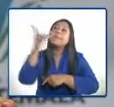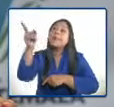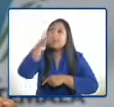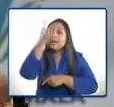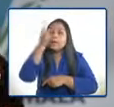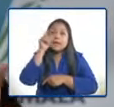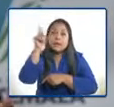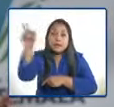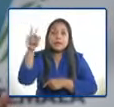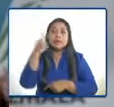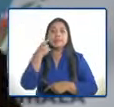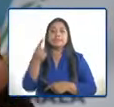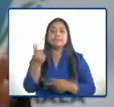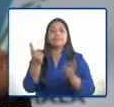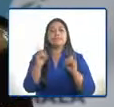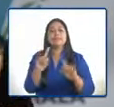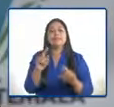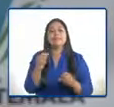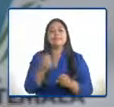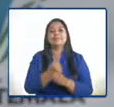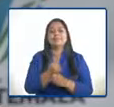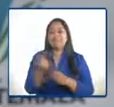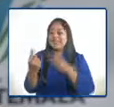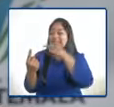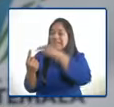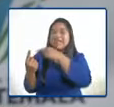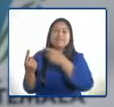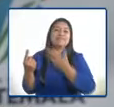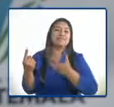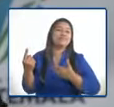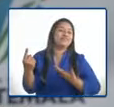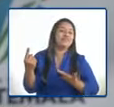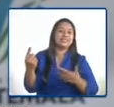trabajando. Lamentablemente ese niño vivía en un hogar